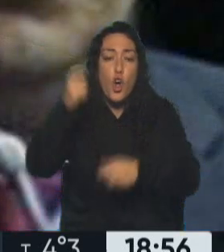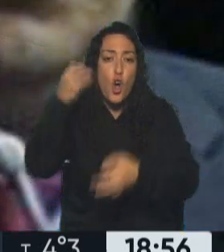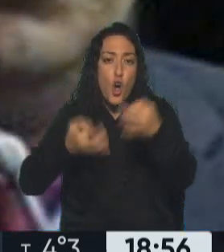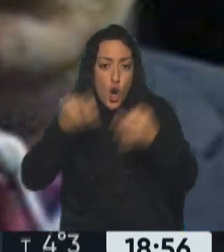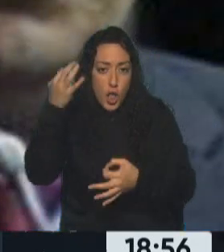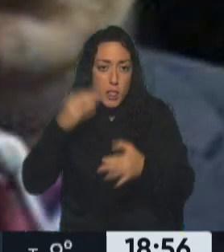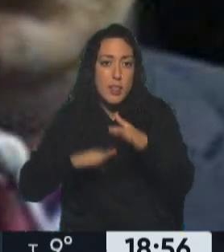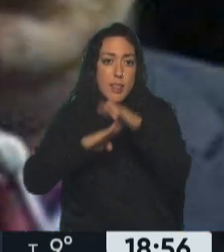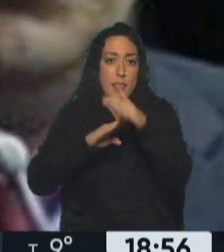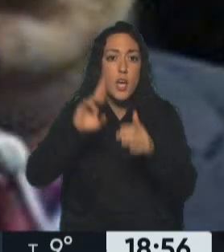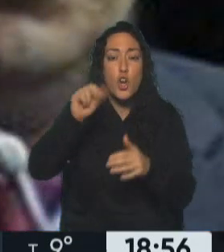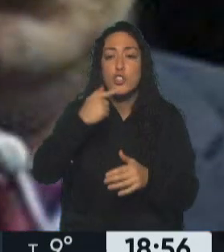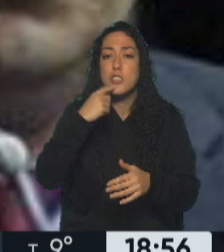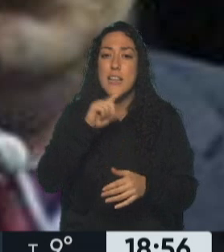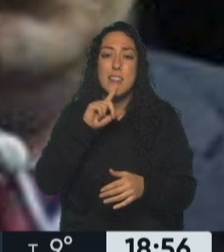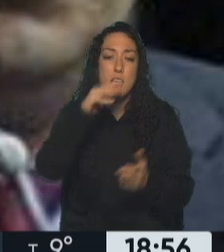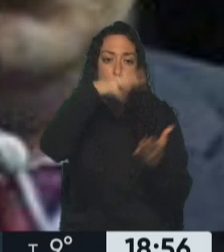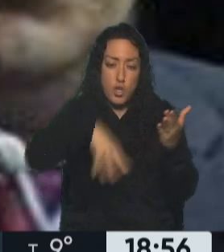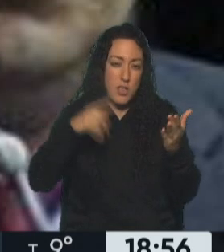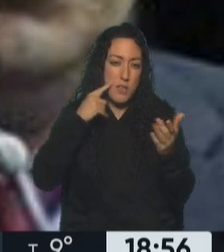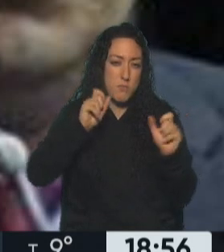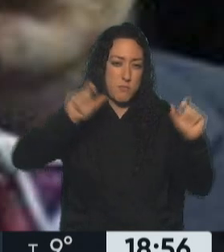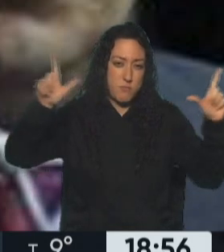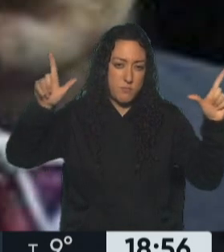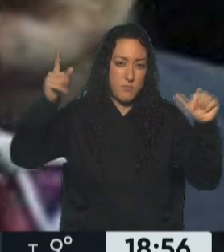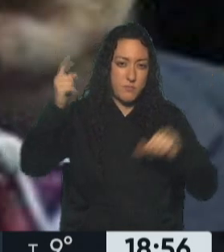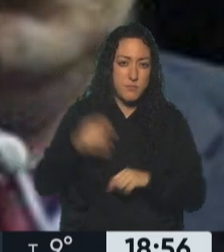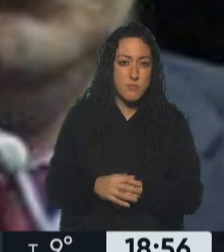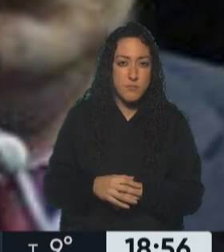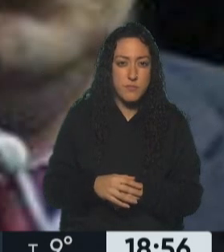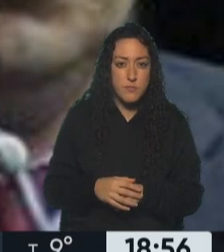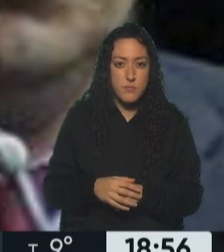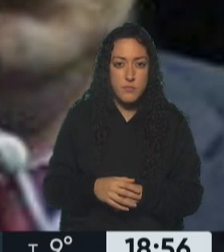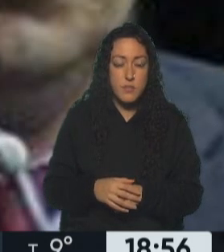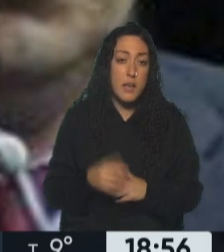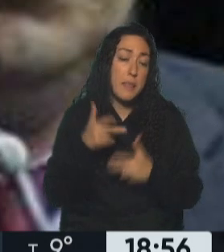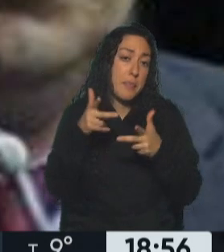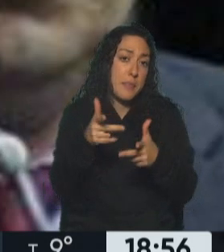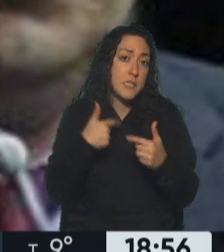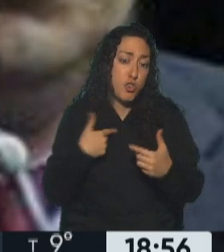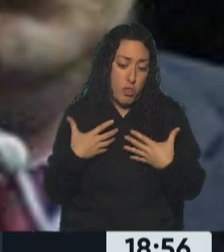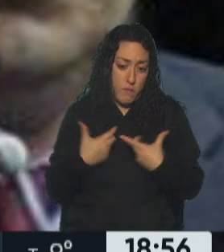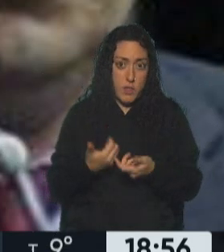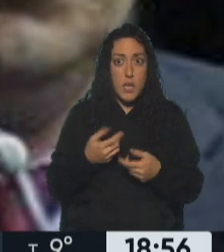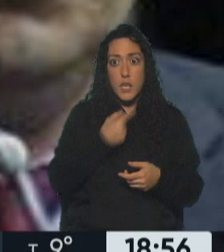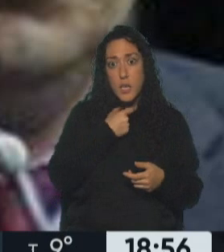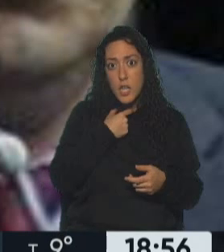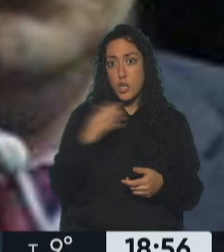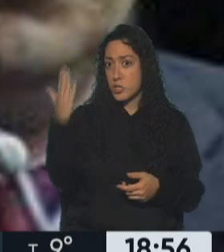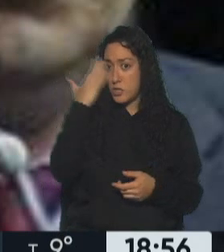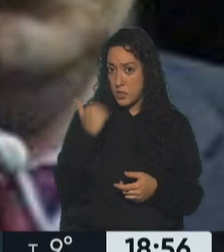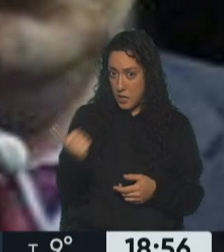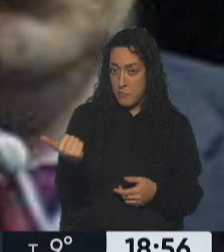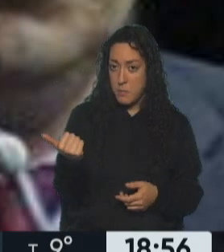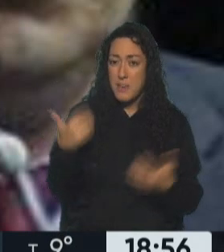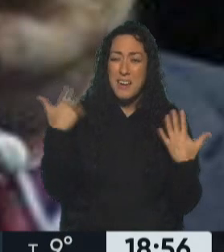Consejo, Horacio Rosati, diciéndole, mira, ahí estamos viendo la nota, diciéndole, bueno, me quiero defender, llámenme